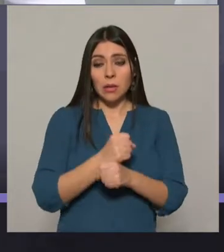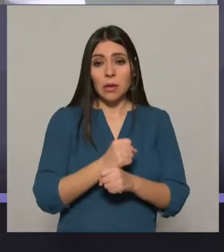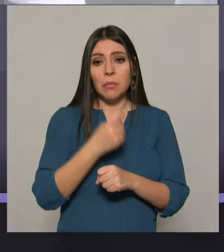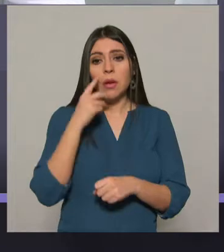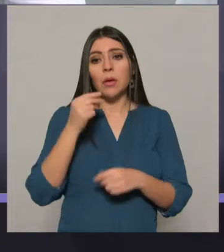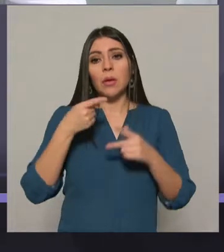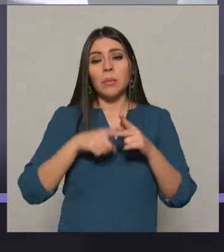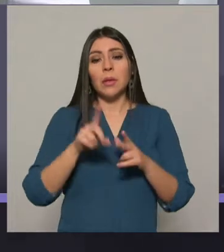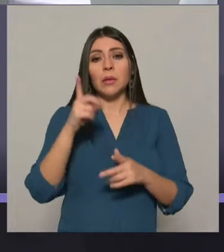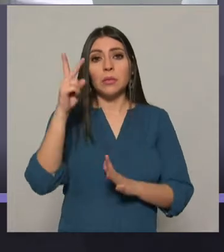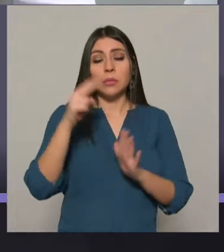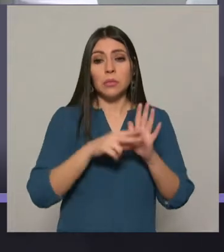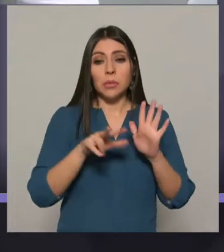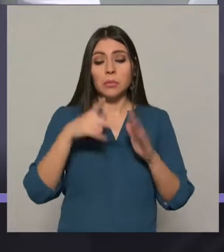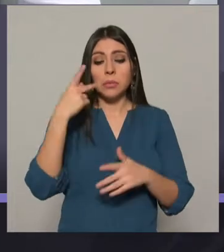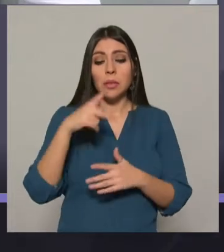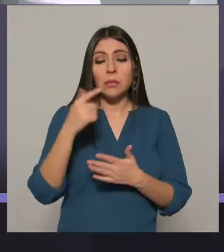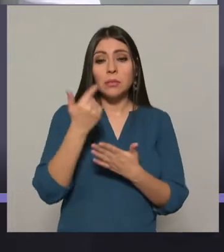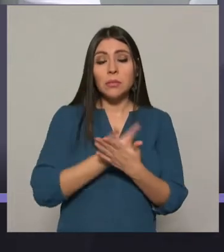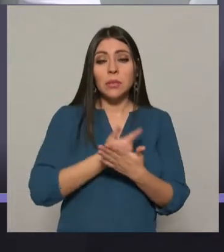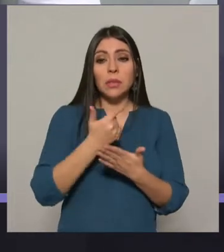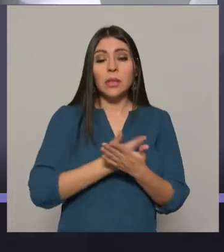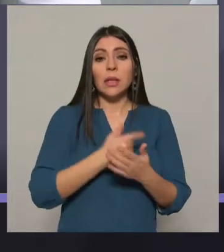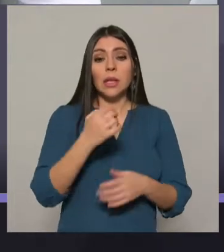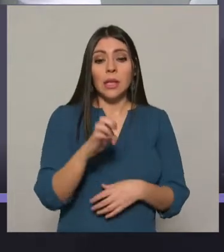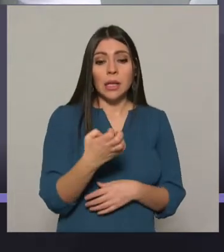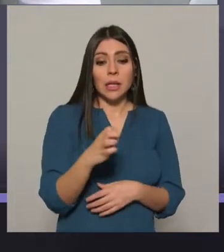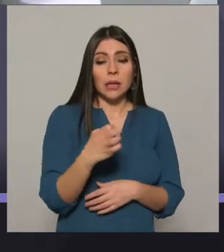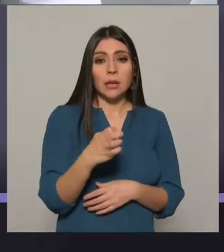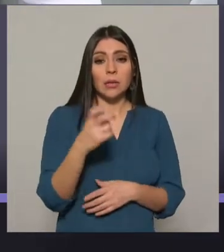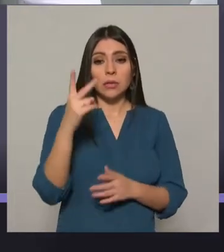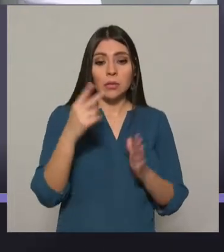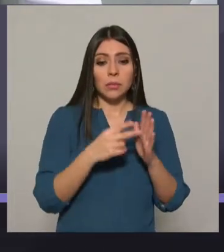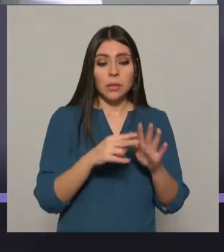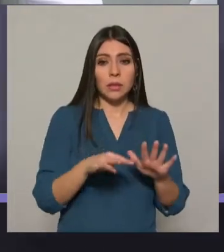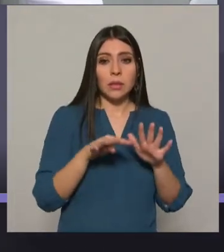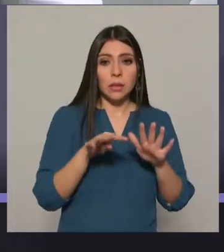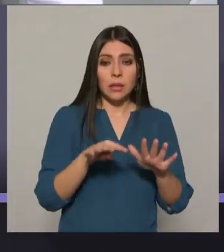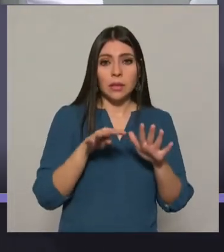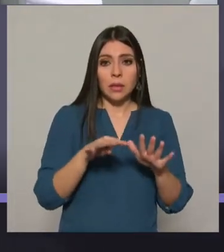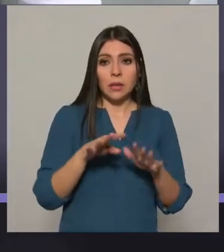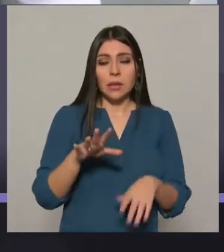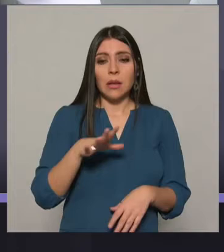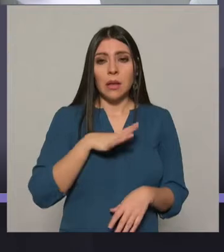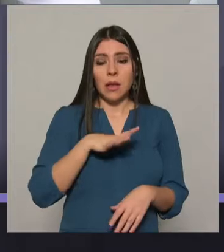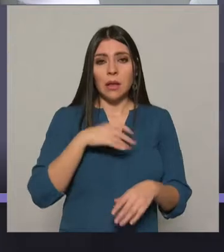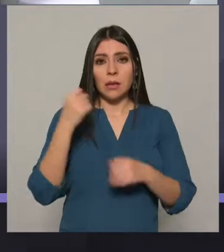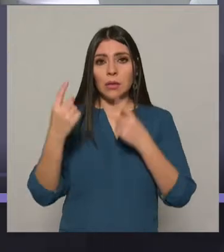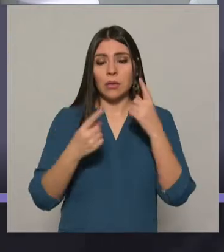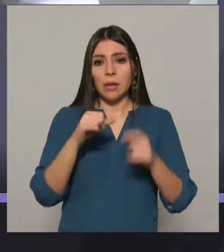de 2018. Pero las estadísticas de enero de 2019, hay alcaldías, como la alcaldía